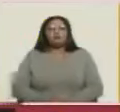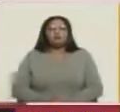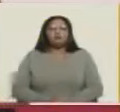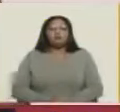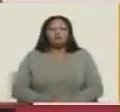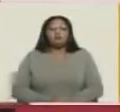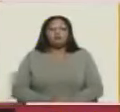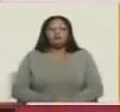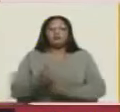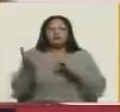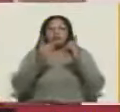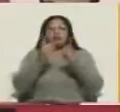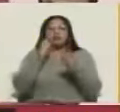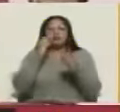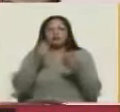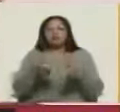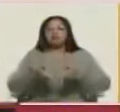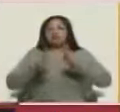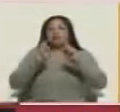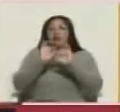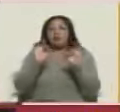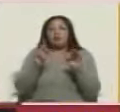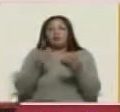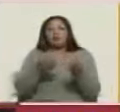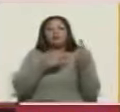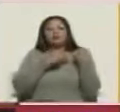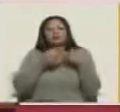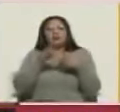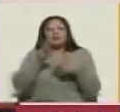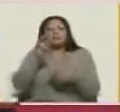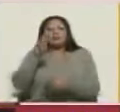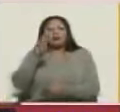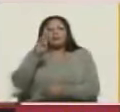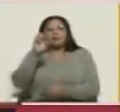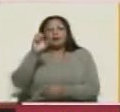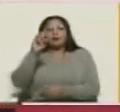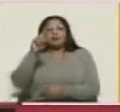en ese diálogo, yo no he autorizado a nadie que me represente en Barbados.